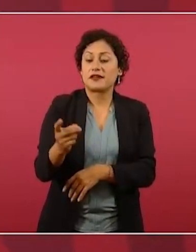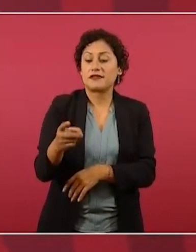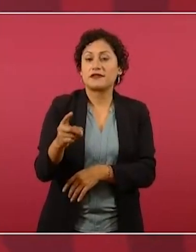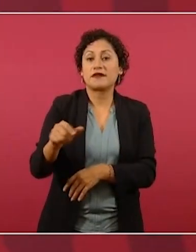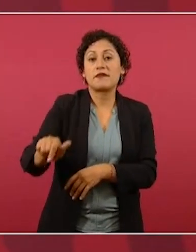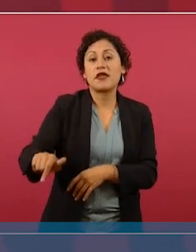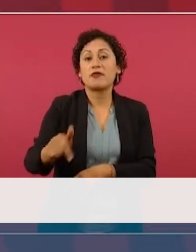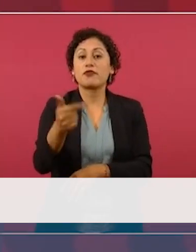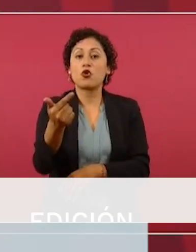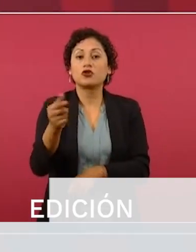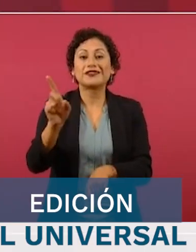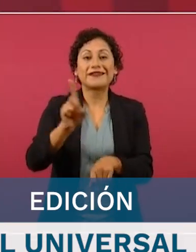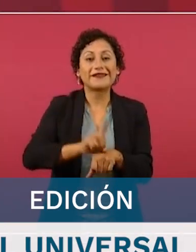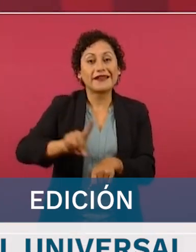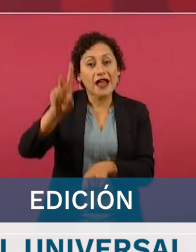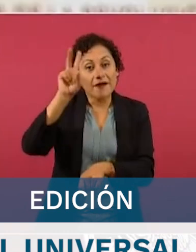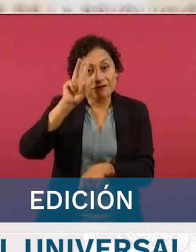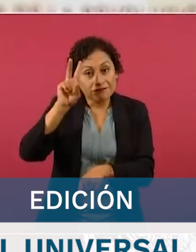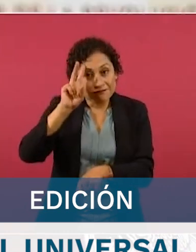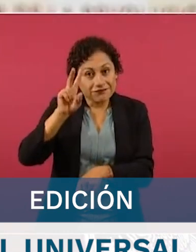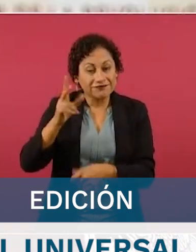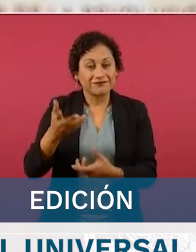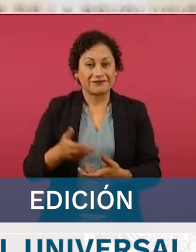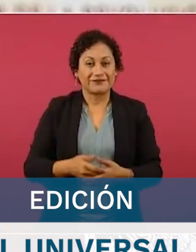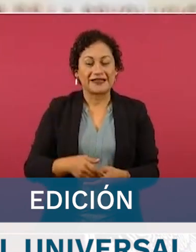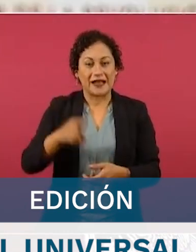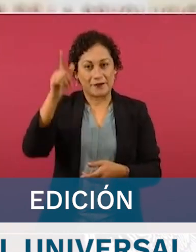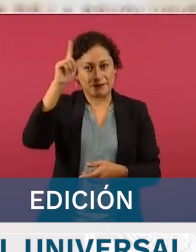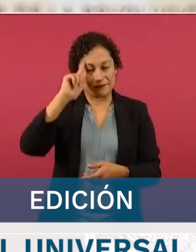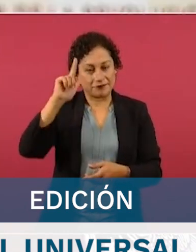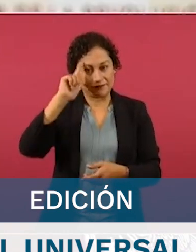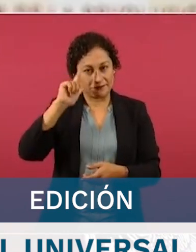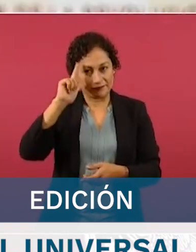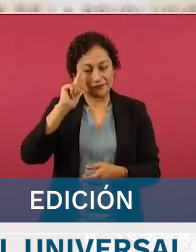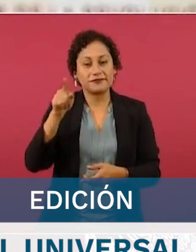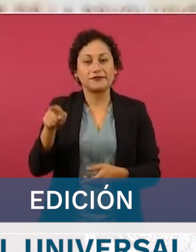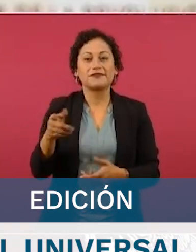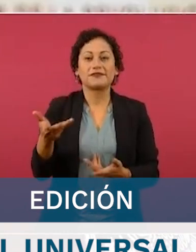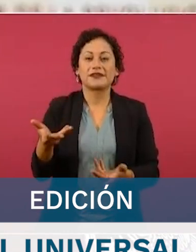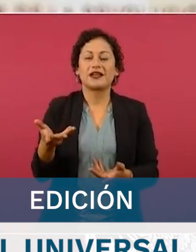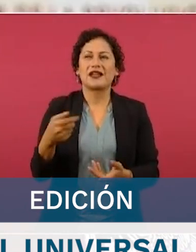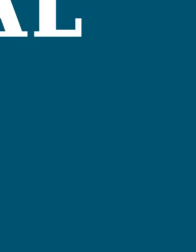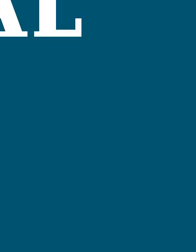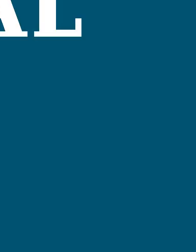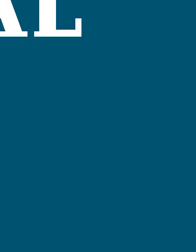creo que del 98.